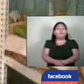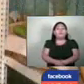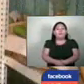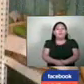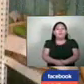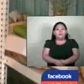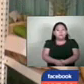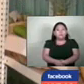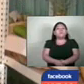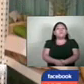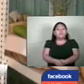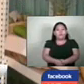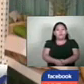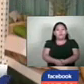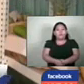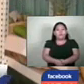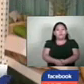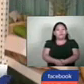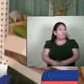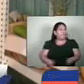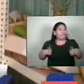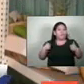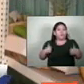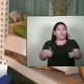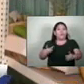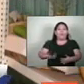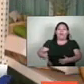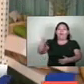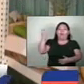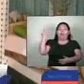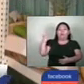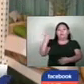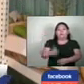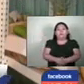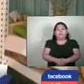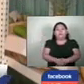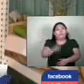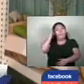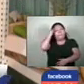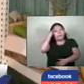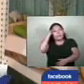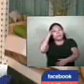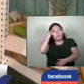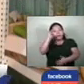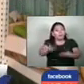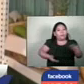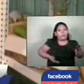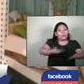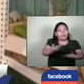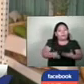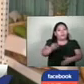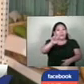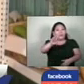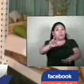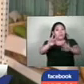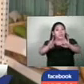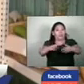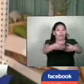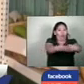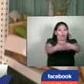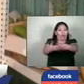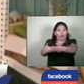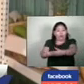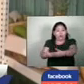Pues ha sido bastante amplio, porque un inicio, pues, se comenzó comercializando 37 canastas